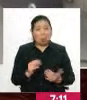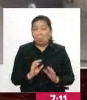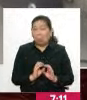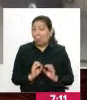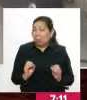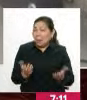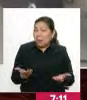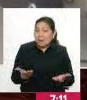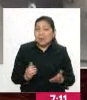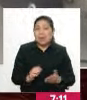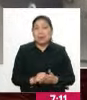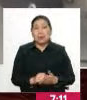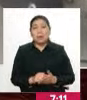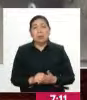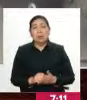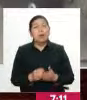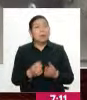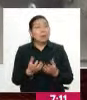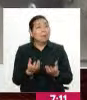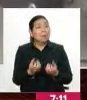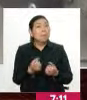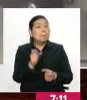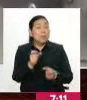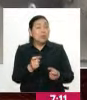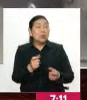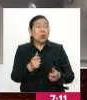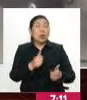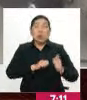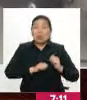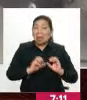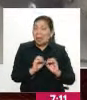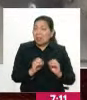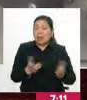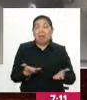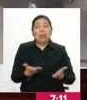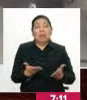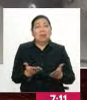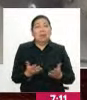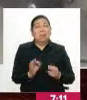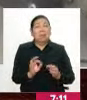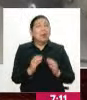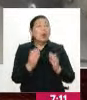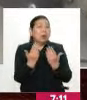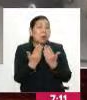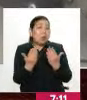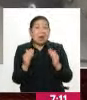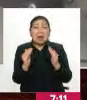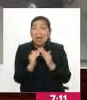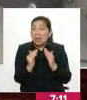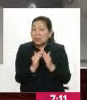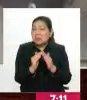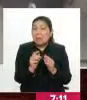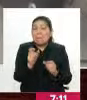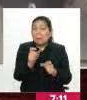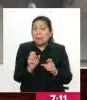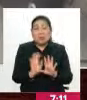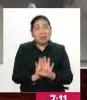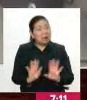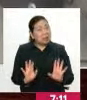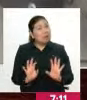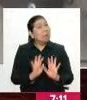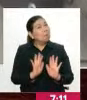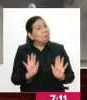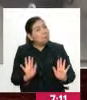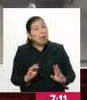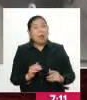reportado un número importante de personas afectadas, ¿no? Ni desde el punto de vista estructural ni tampoco de personal, ¿no?